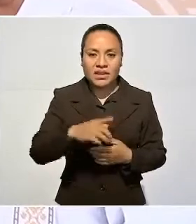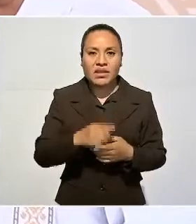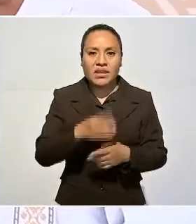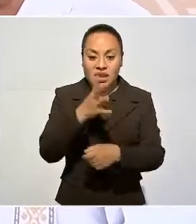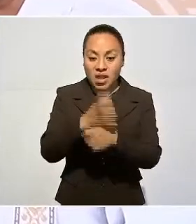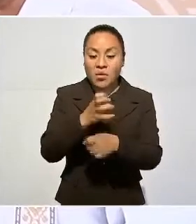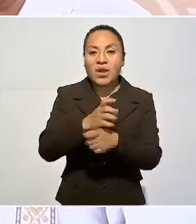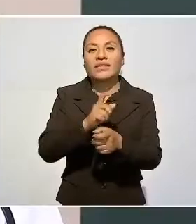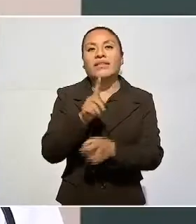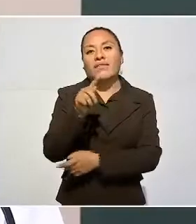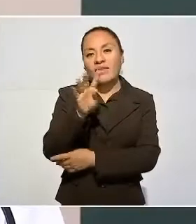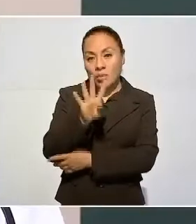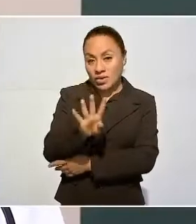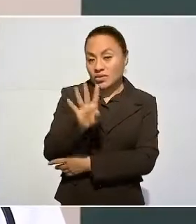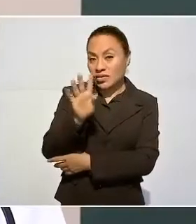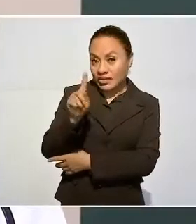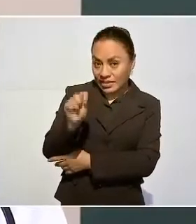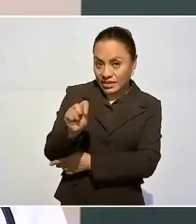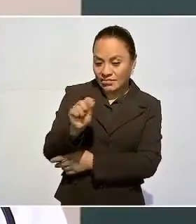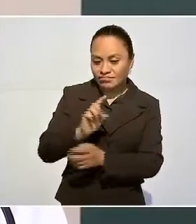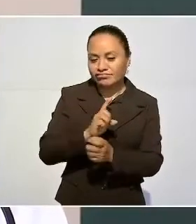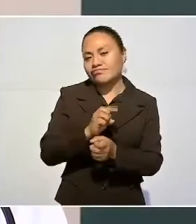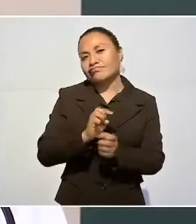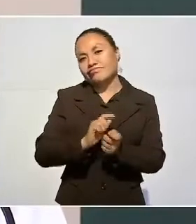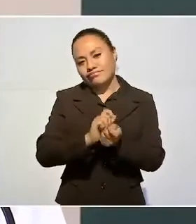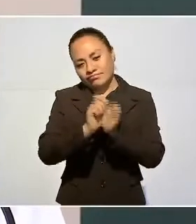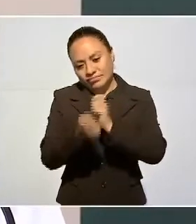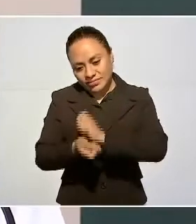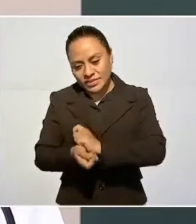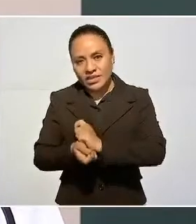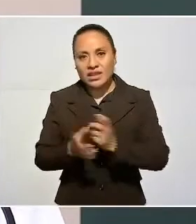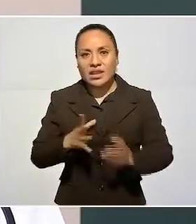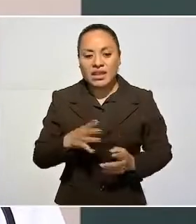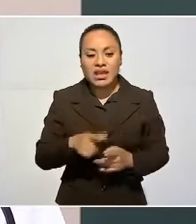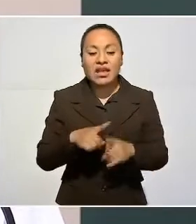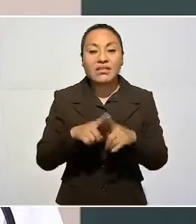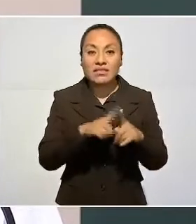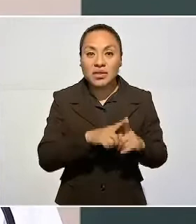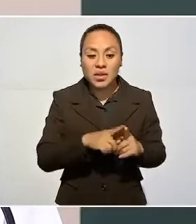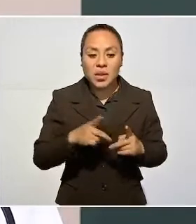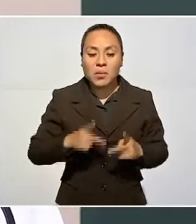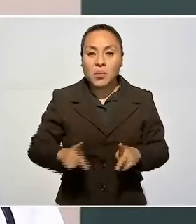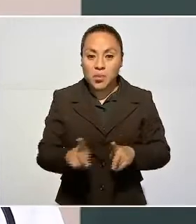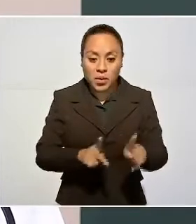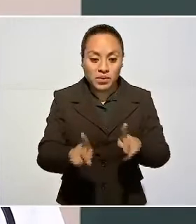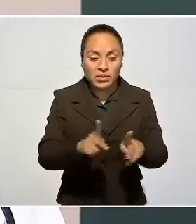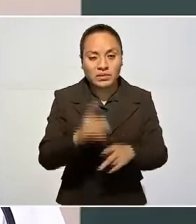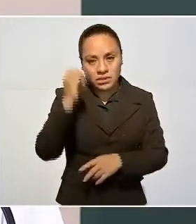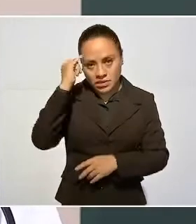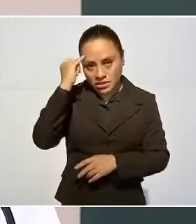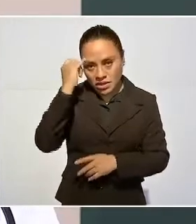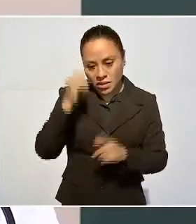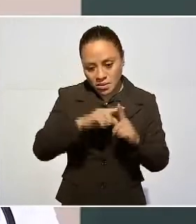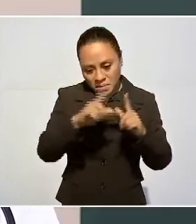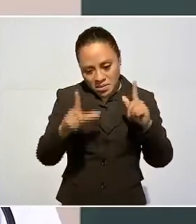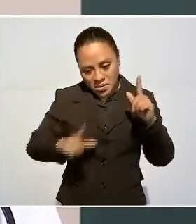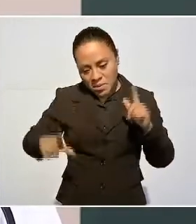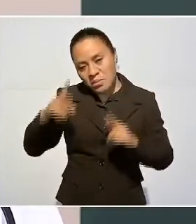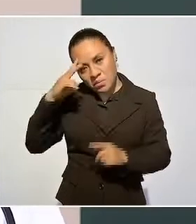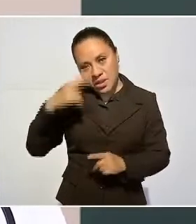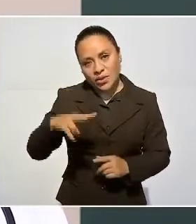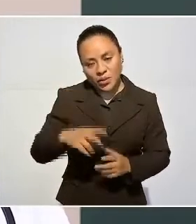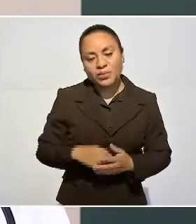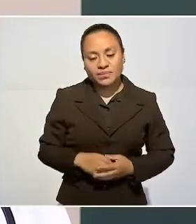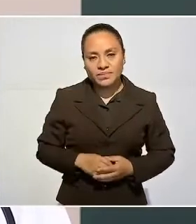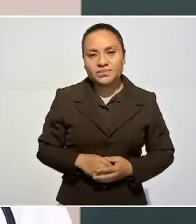Cuarta Transformación, hacia una nueva relación entre los pueblos indígenas y el Estado mexicano. Licenciado Andrés